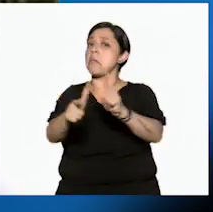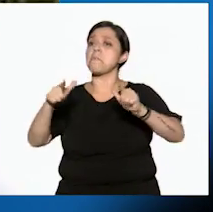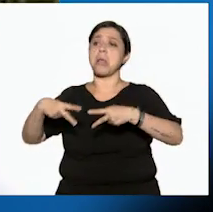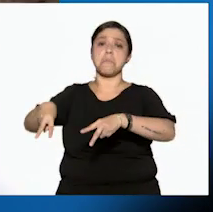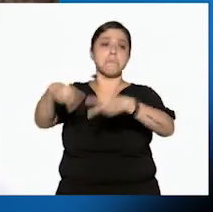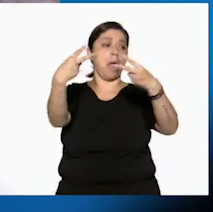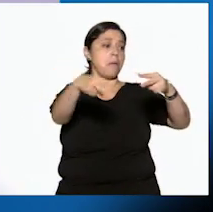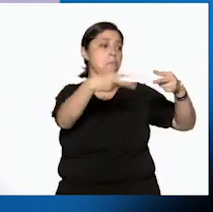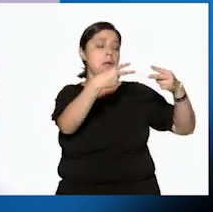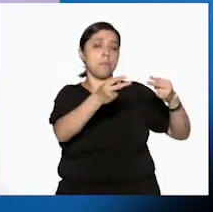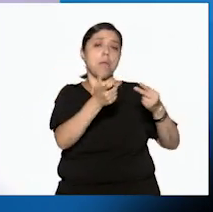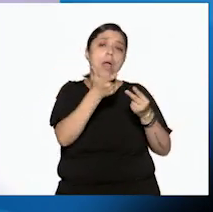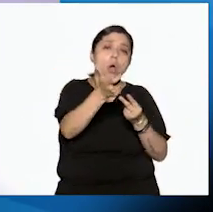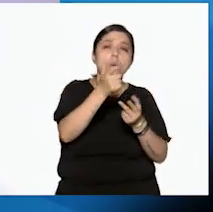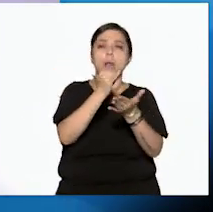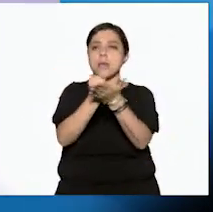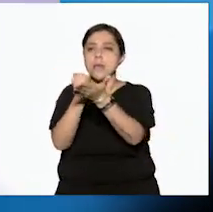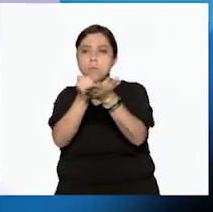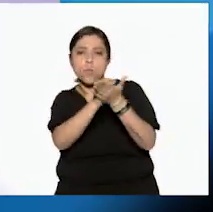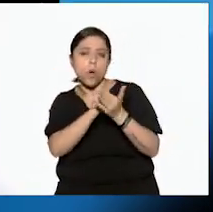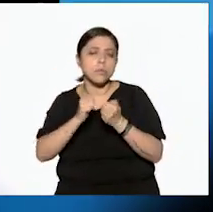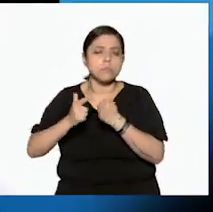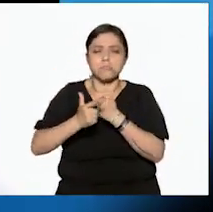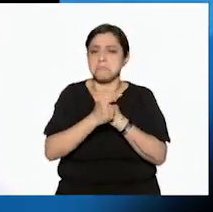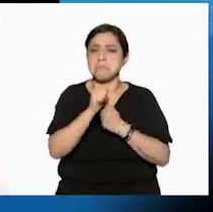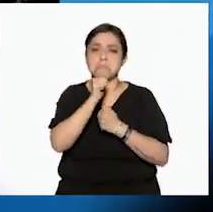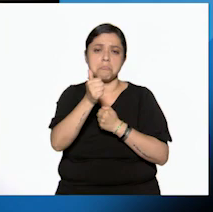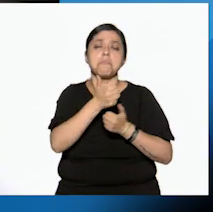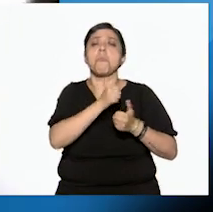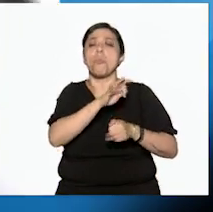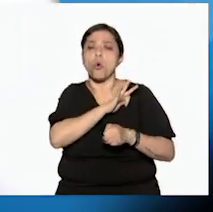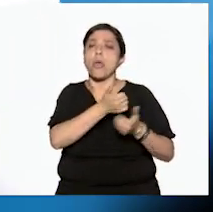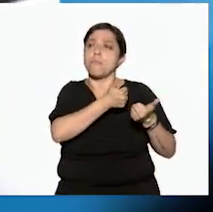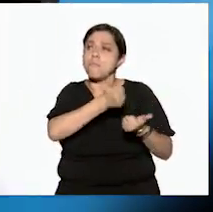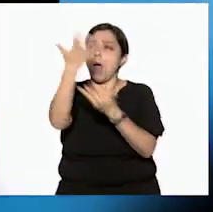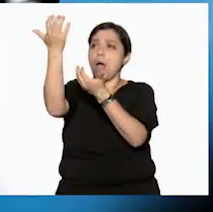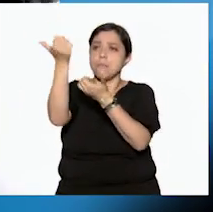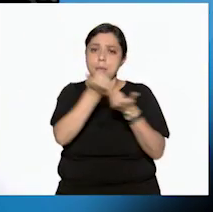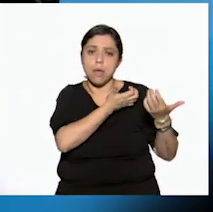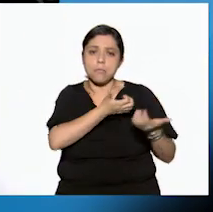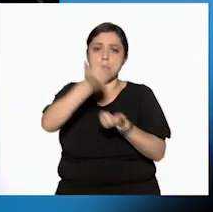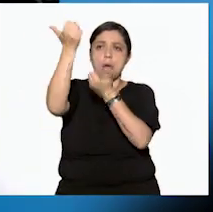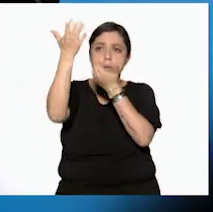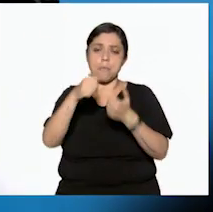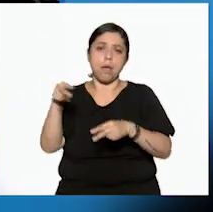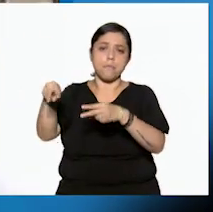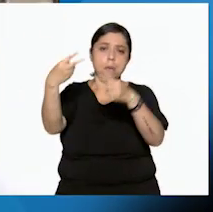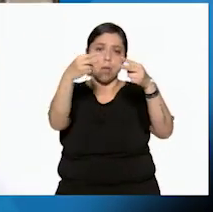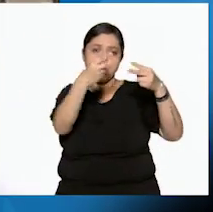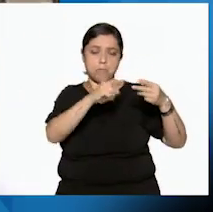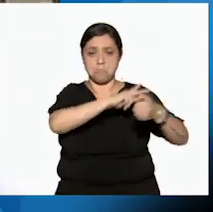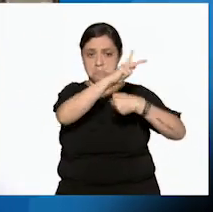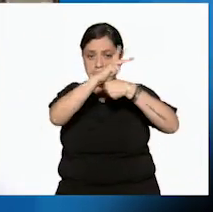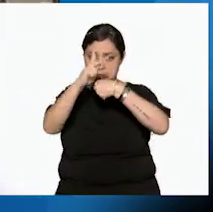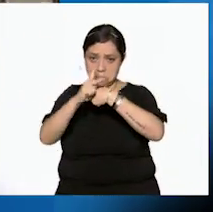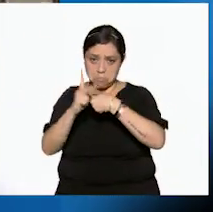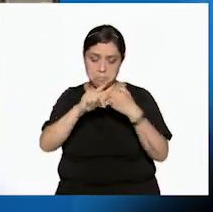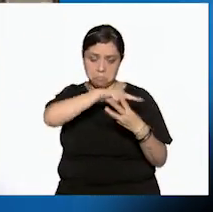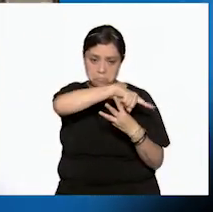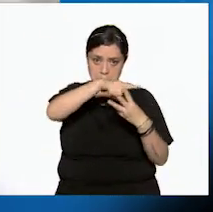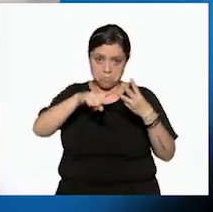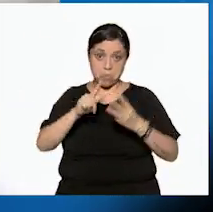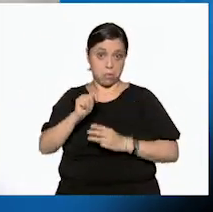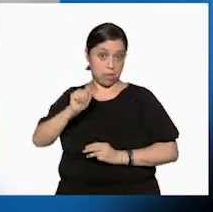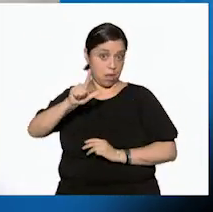barreras arancelarias que permitiera la libre entrada de productos de los tres países en los mercados locales. El